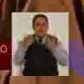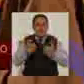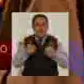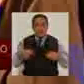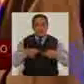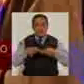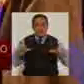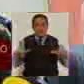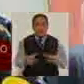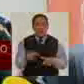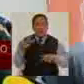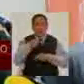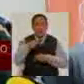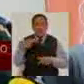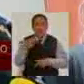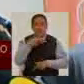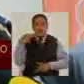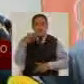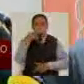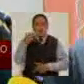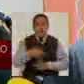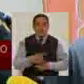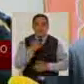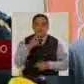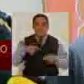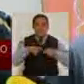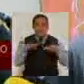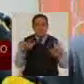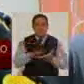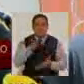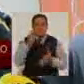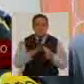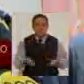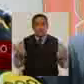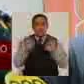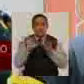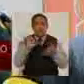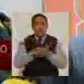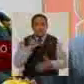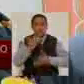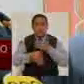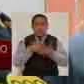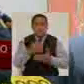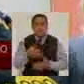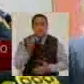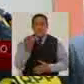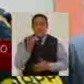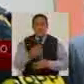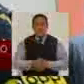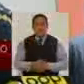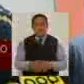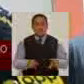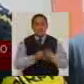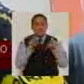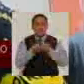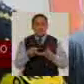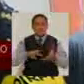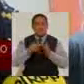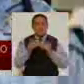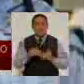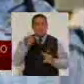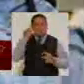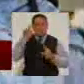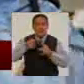sede Huancavelica. Huancavelica es uno de los departamentos más importantes en cuanto a producción de papa y simboliza un gran